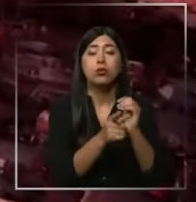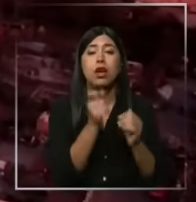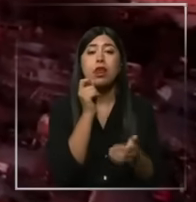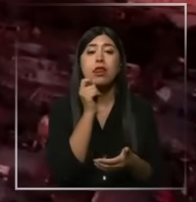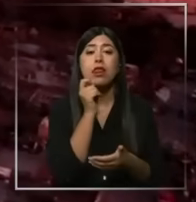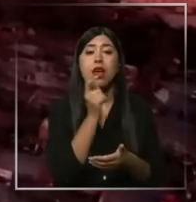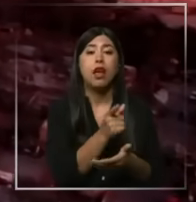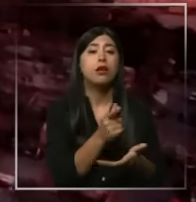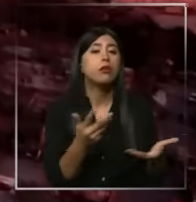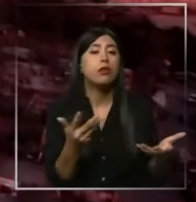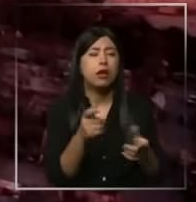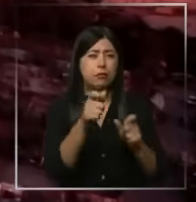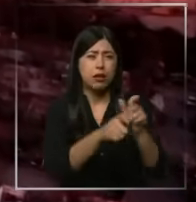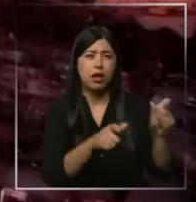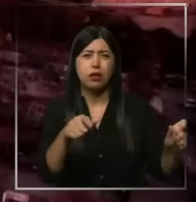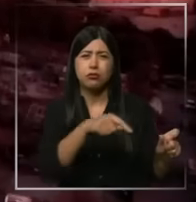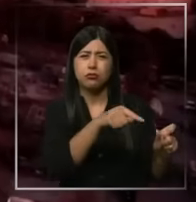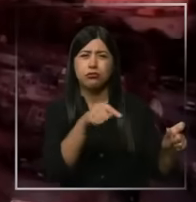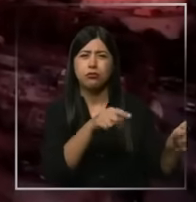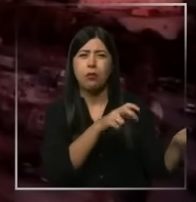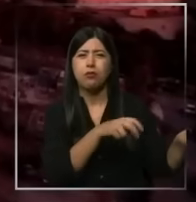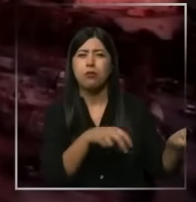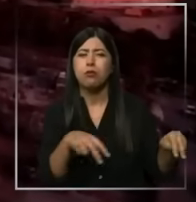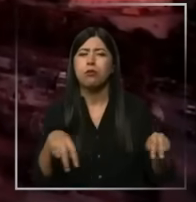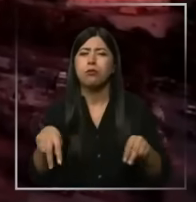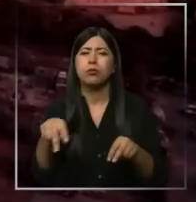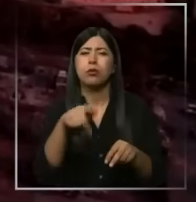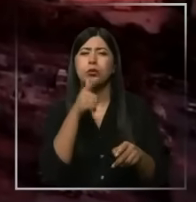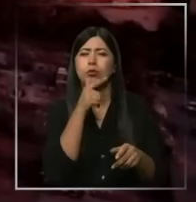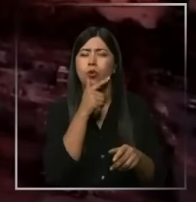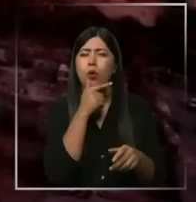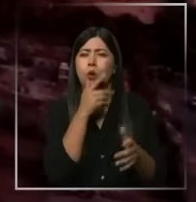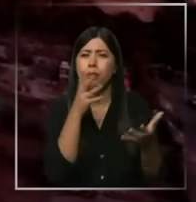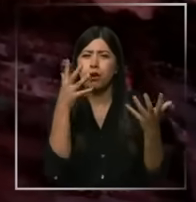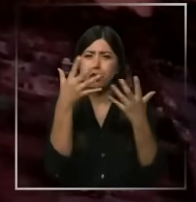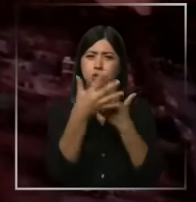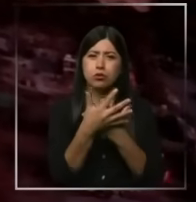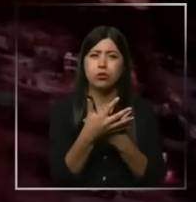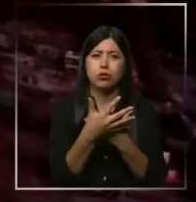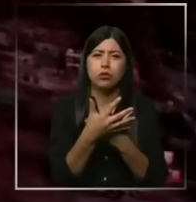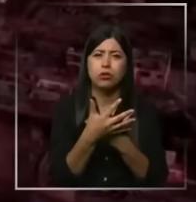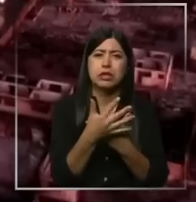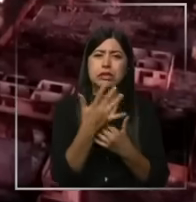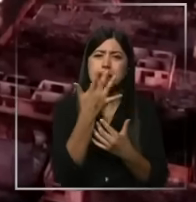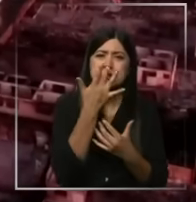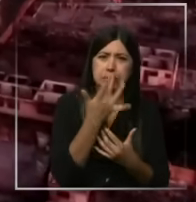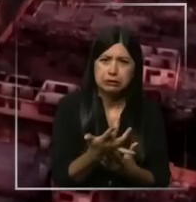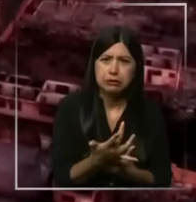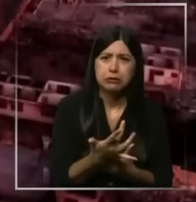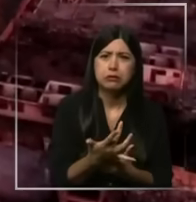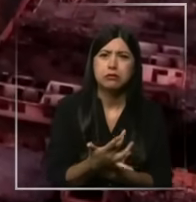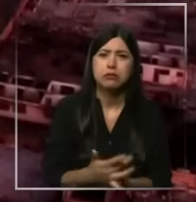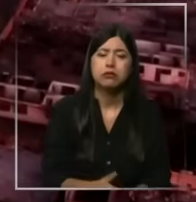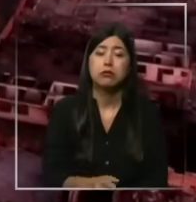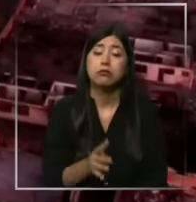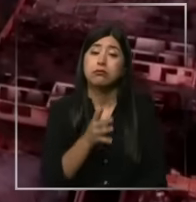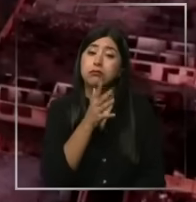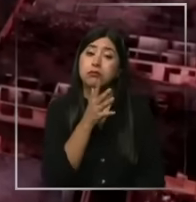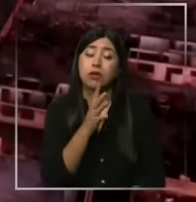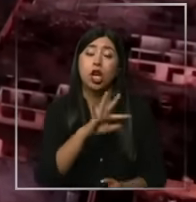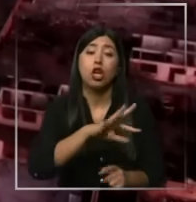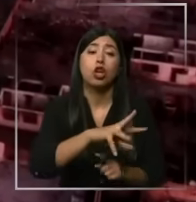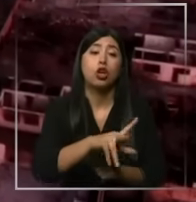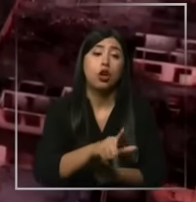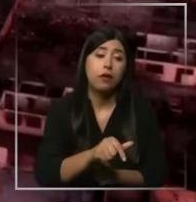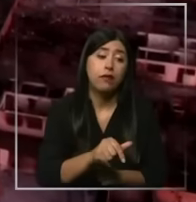realizando de sujetos que han estado merodeando esta zona con malas intenciones, con la intención de